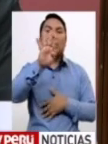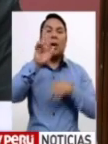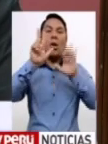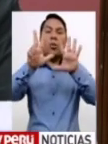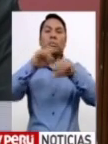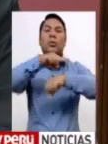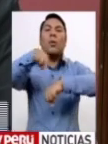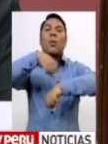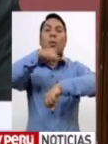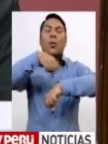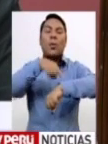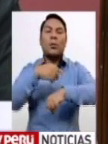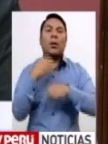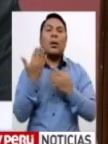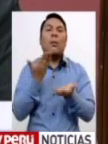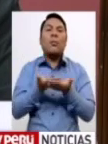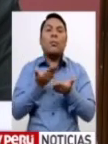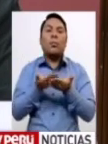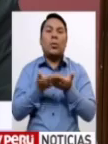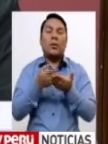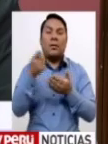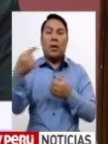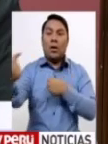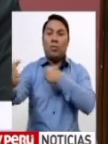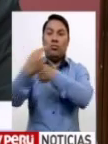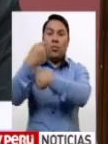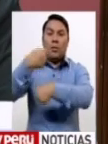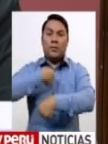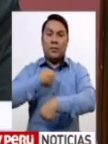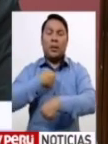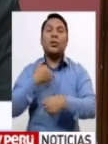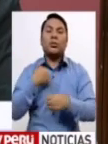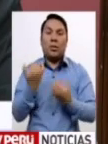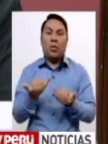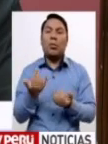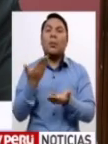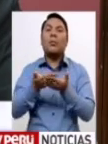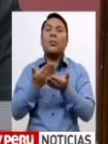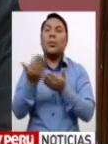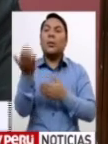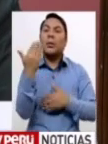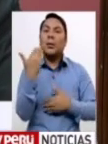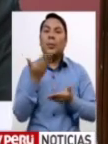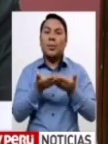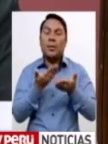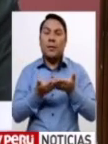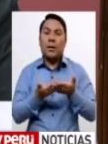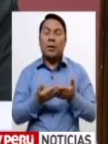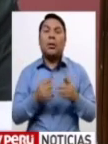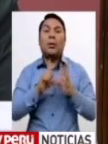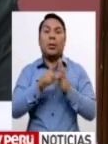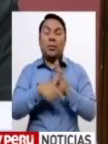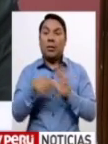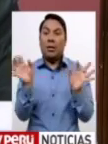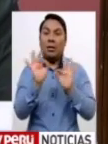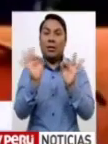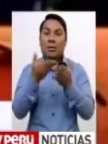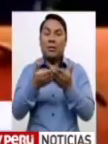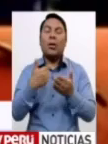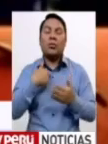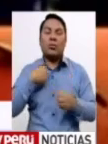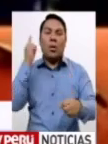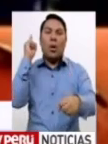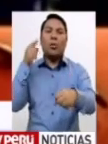que me prueben justamente lo manifestado en el audio. Caso contrario, estaría denunciándolos